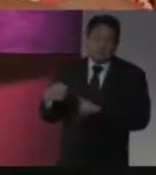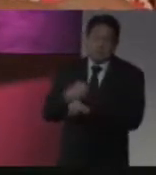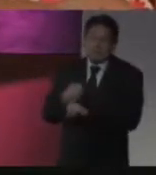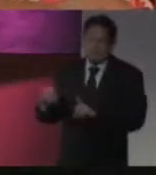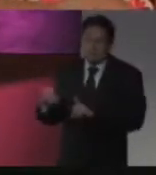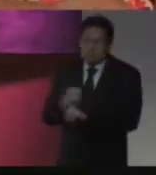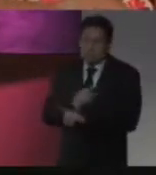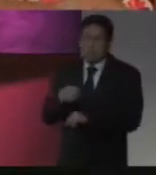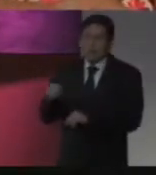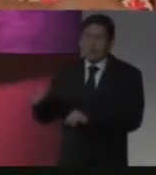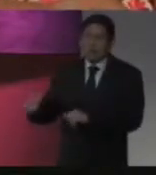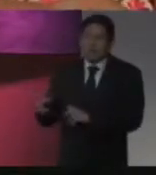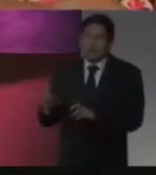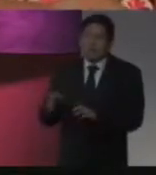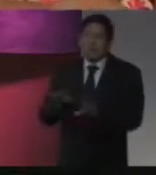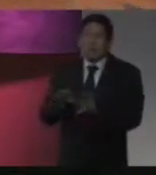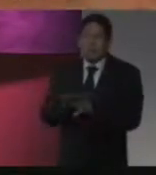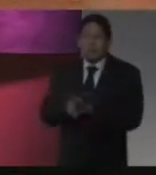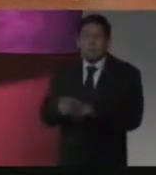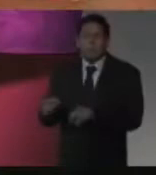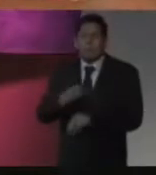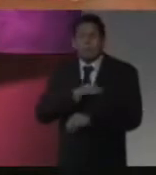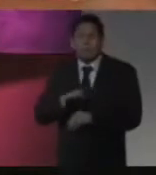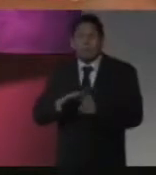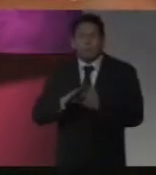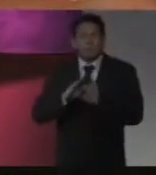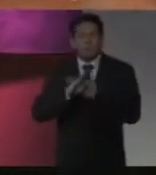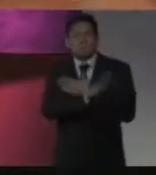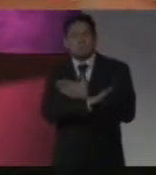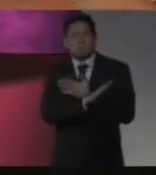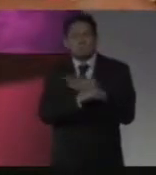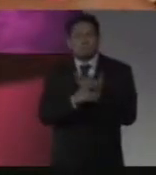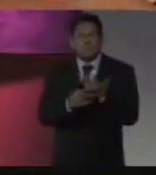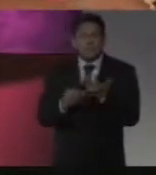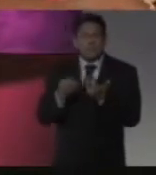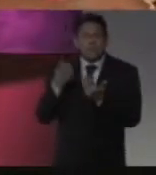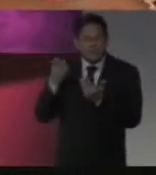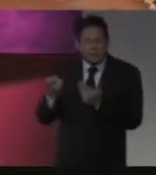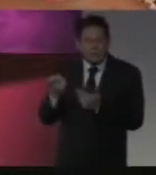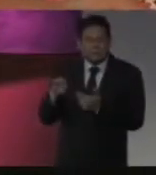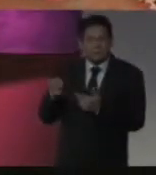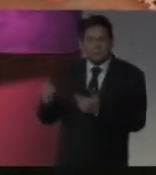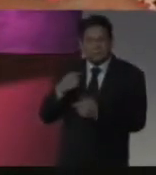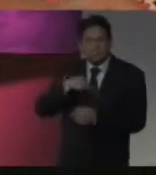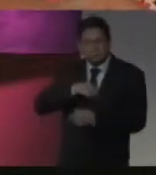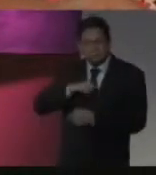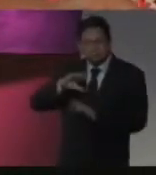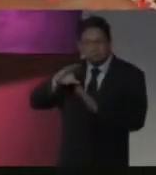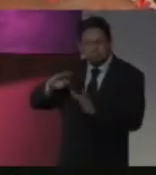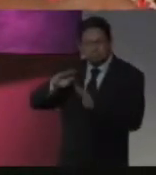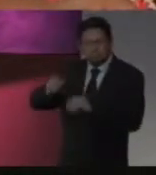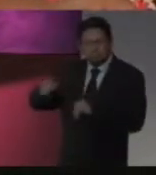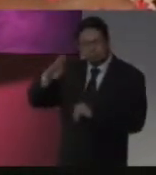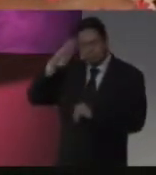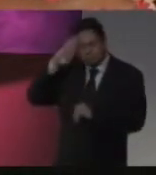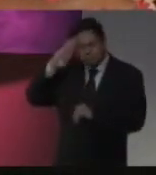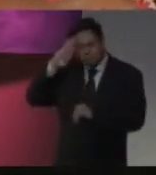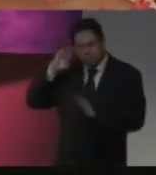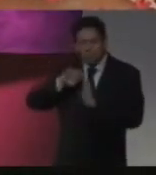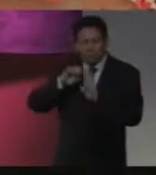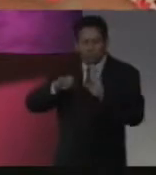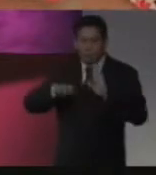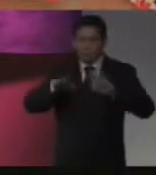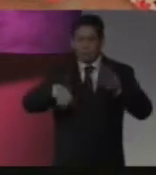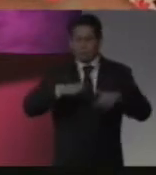implica la violencia también como sujetos, ¿verdad? Es decir, que no se trata de buscar en la